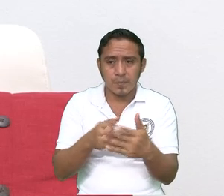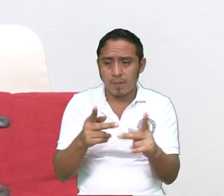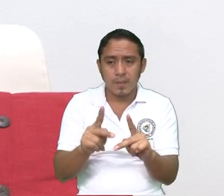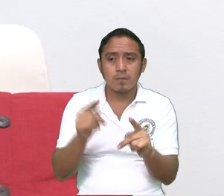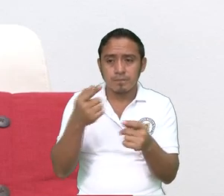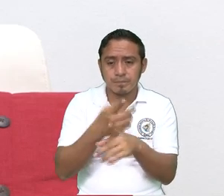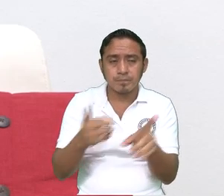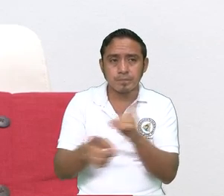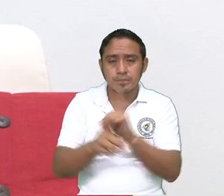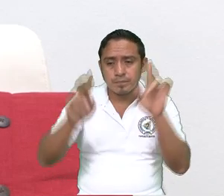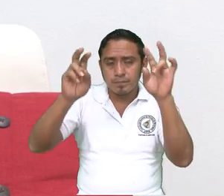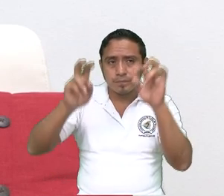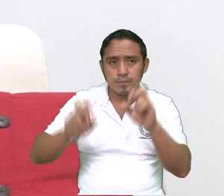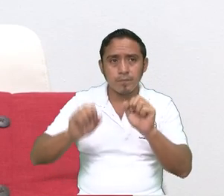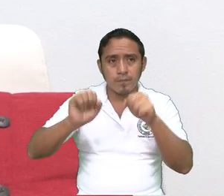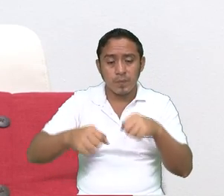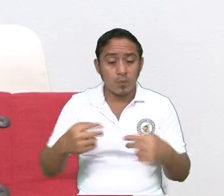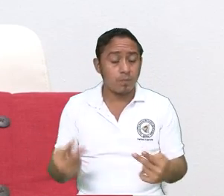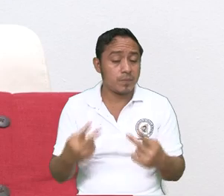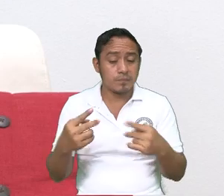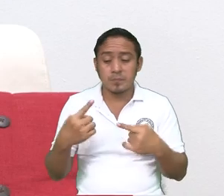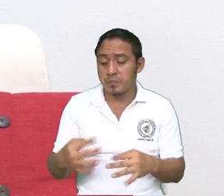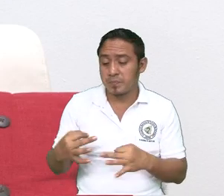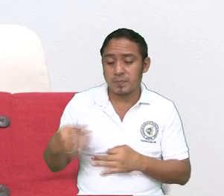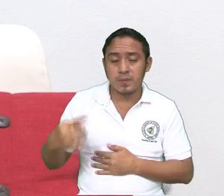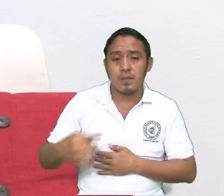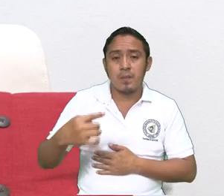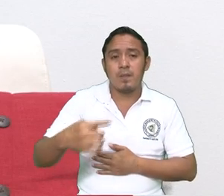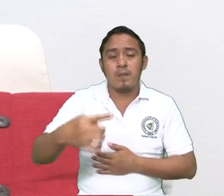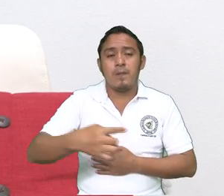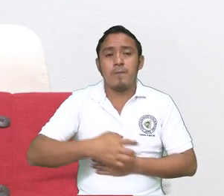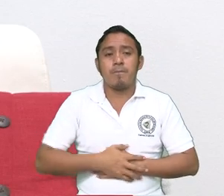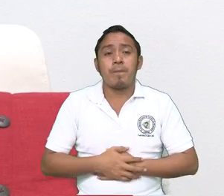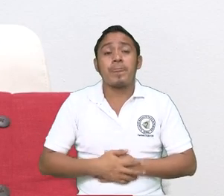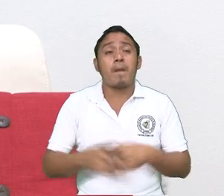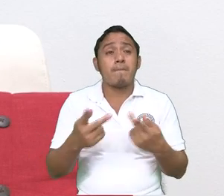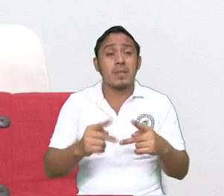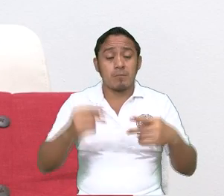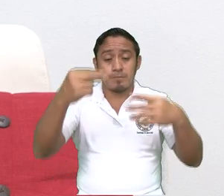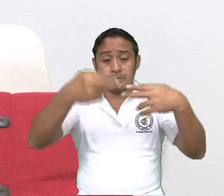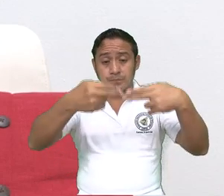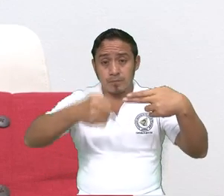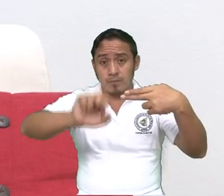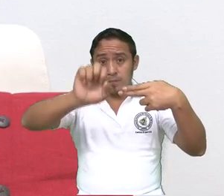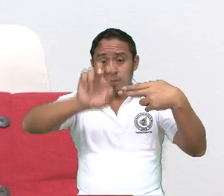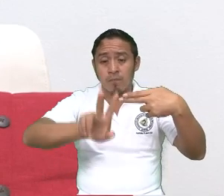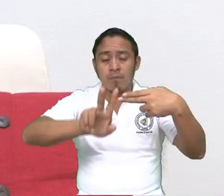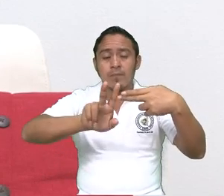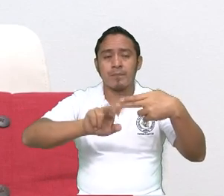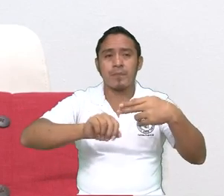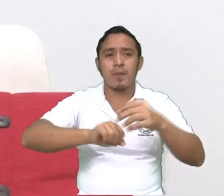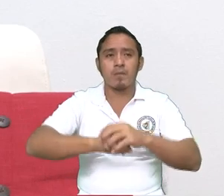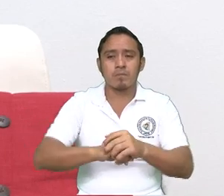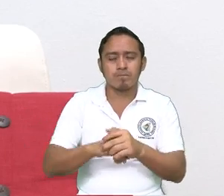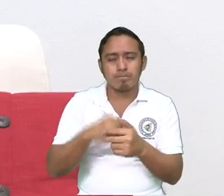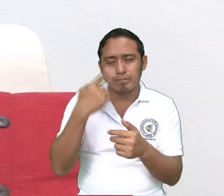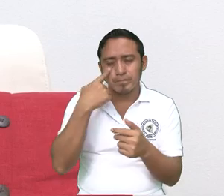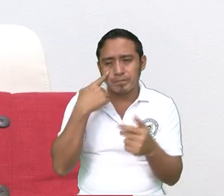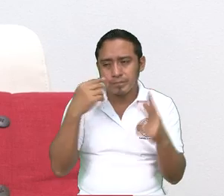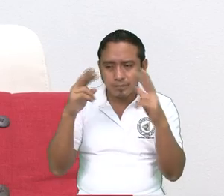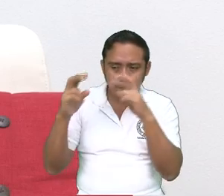que estudiarlos bien pueden hacer su vida diaria pero pacientes con grado dolph habría que